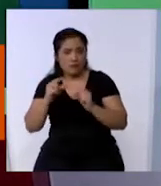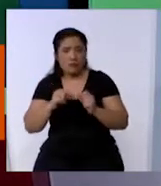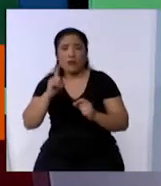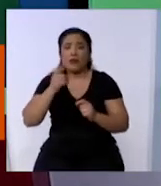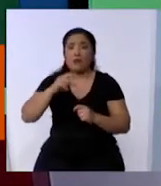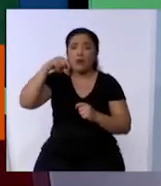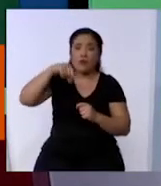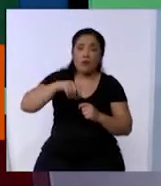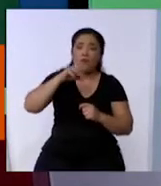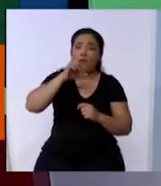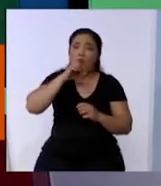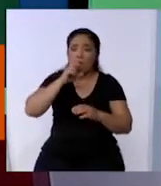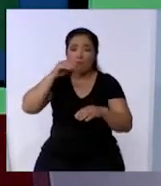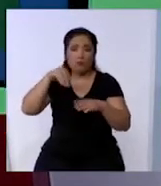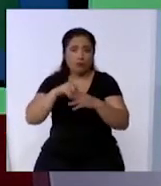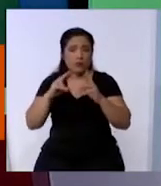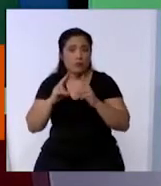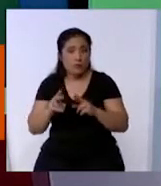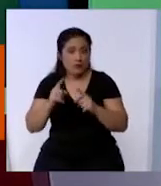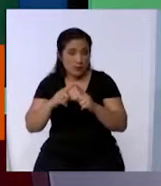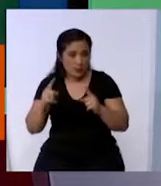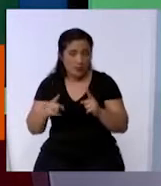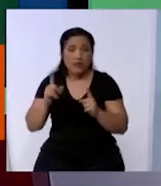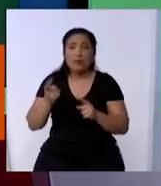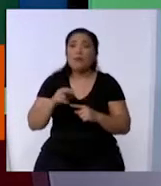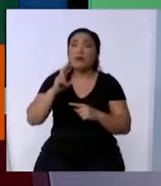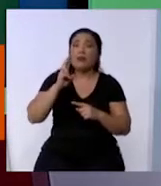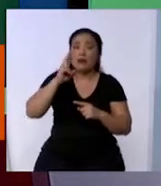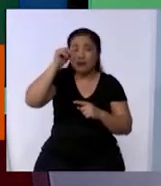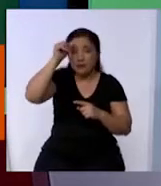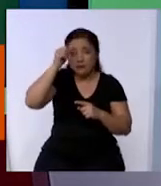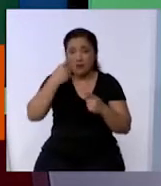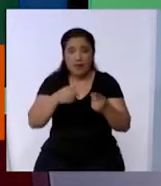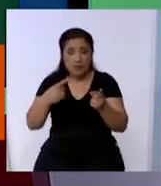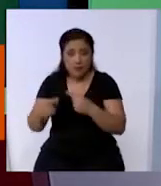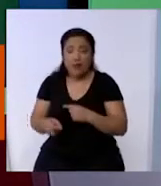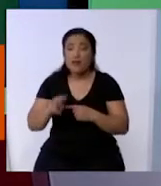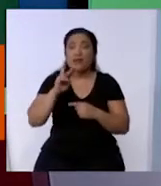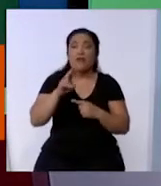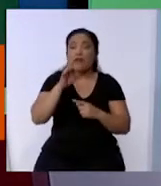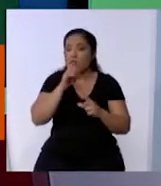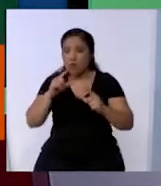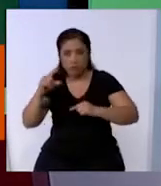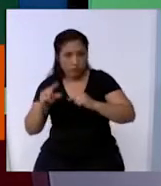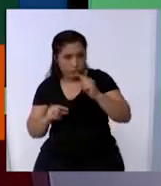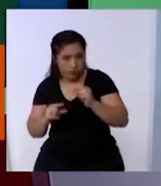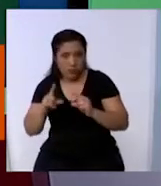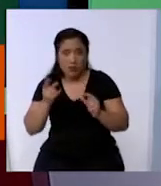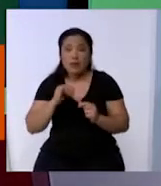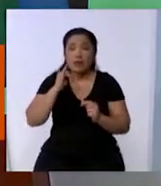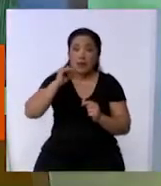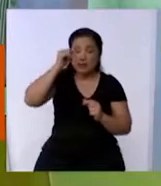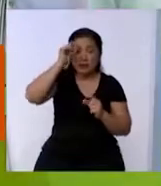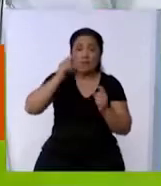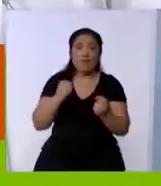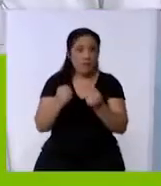I, donde R representa la resistencia eléctrica, la V es la diferencia de potenciales y la I es la intensidad.